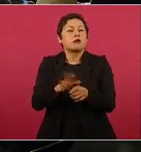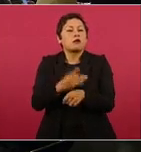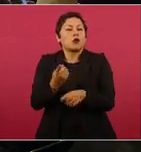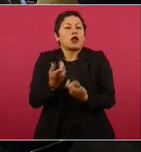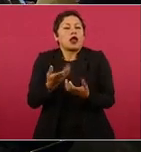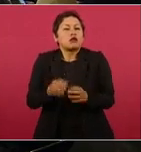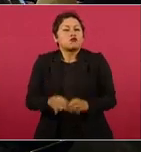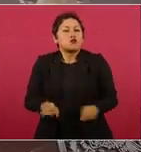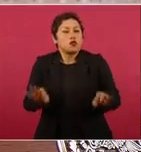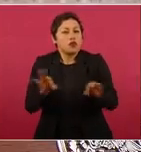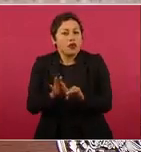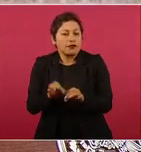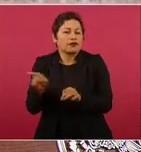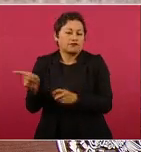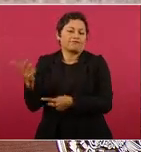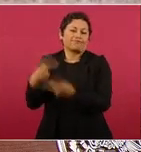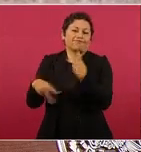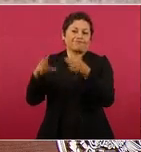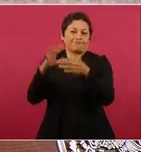Nuestra historia es